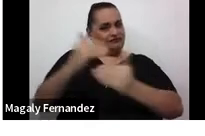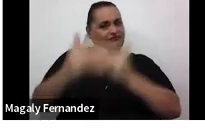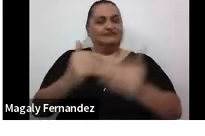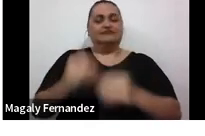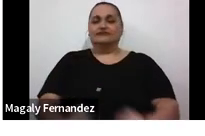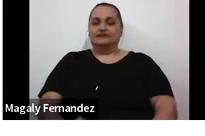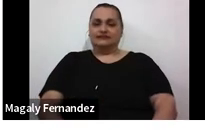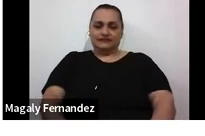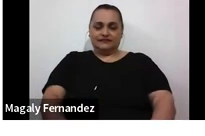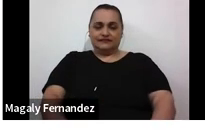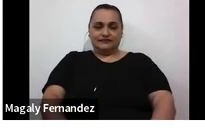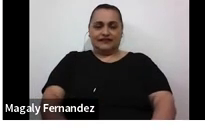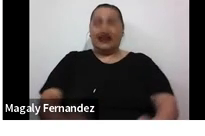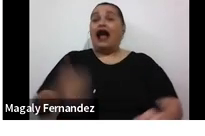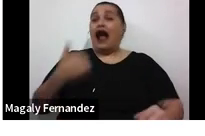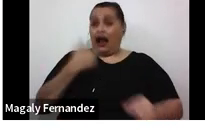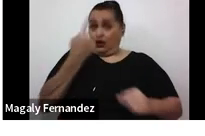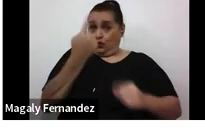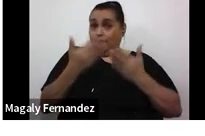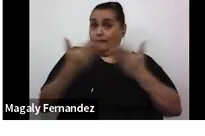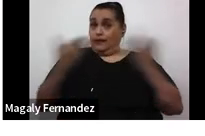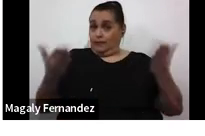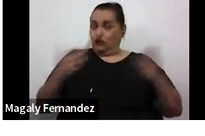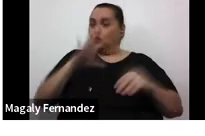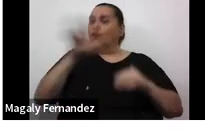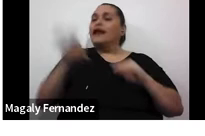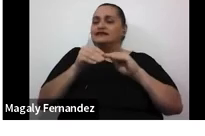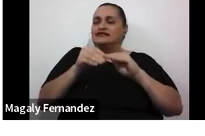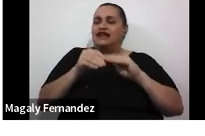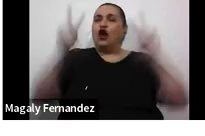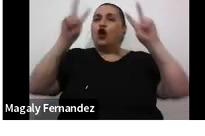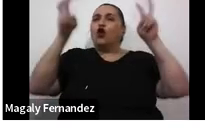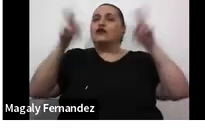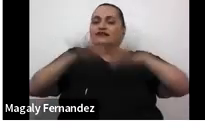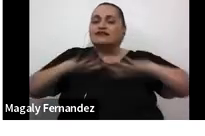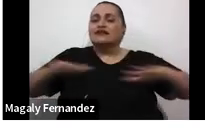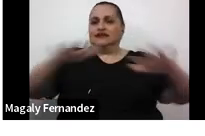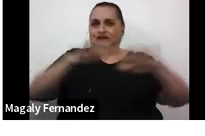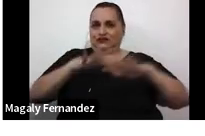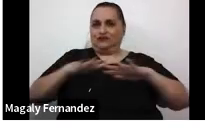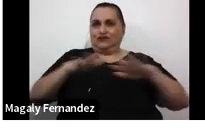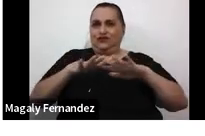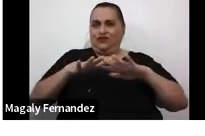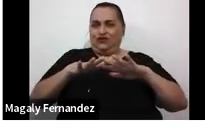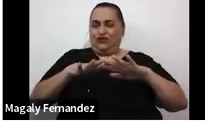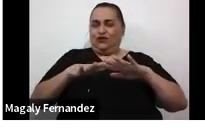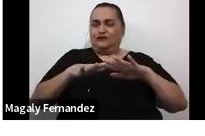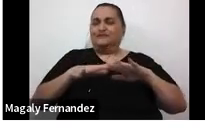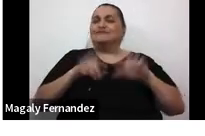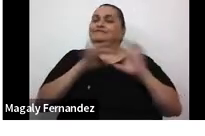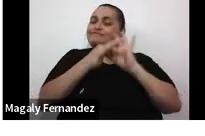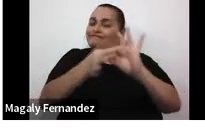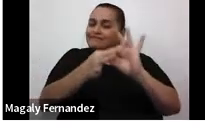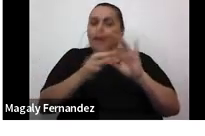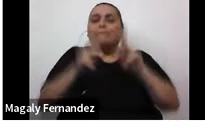clic Pero hay un elemento extra que es el del contexto este contexto este entorno en donde está la persona